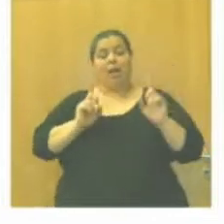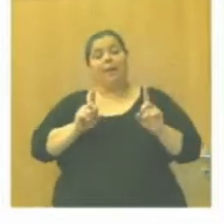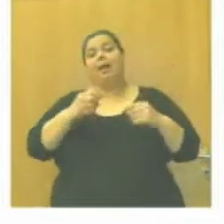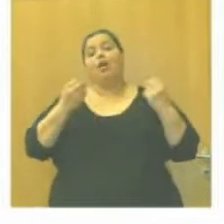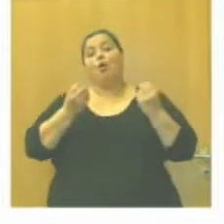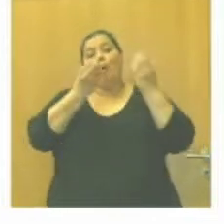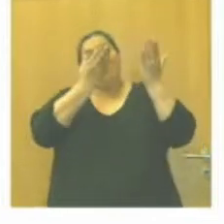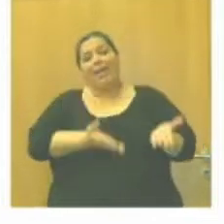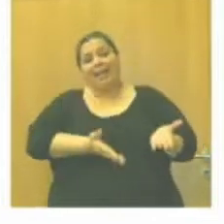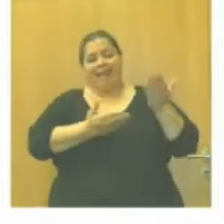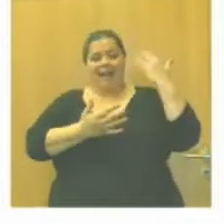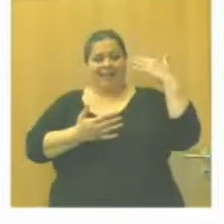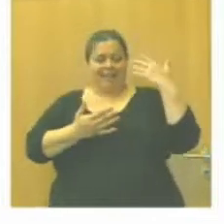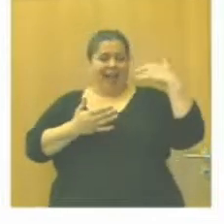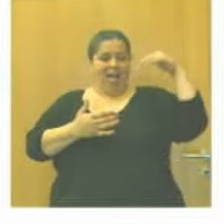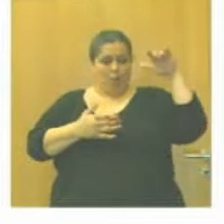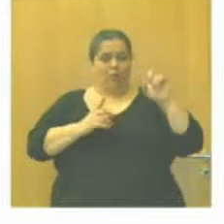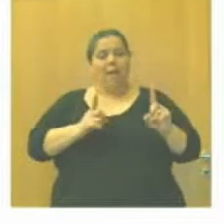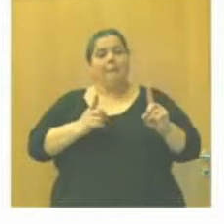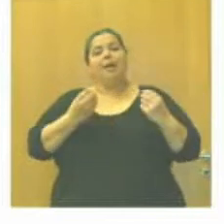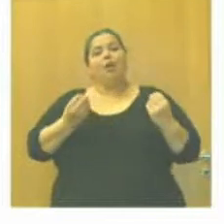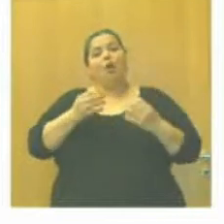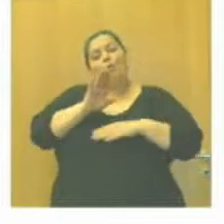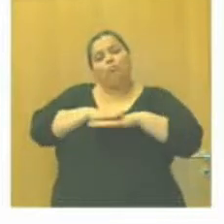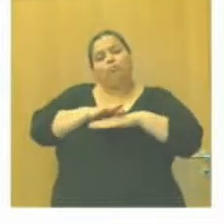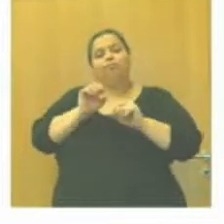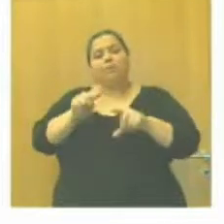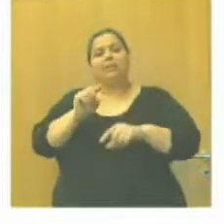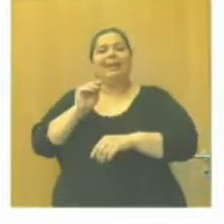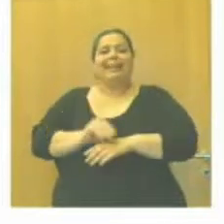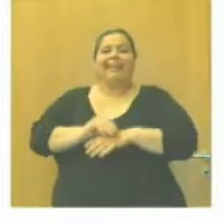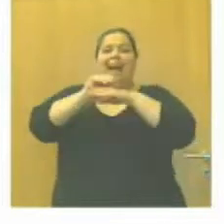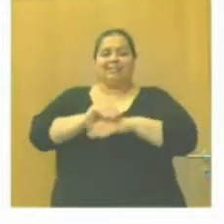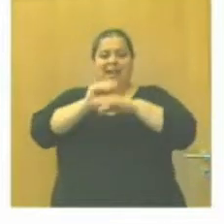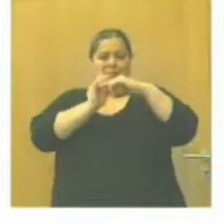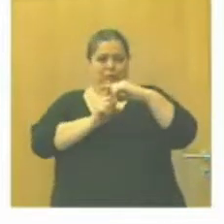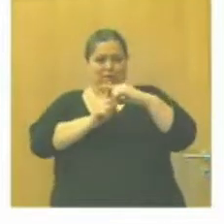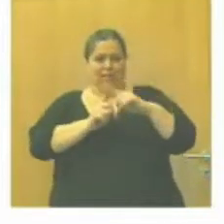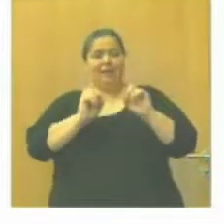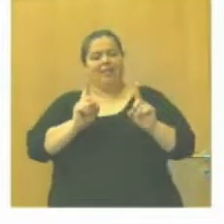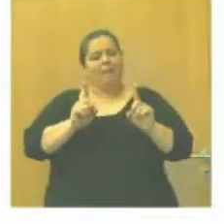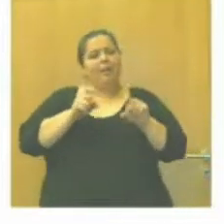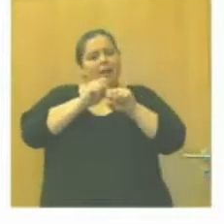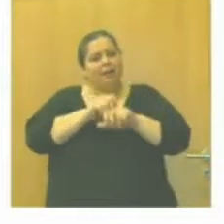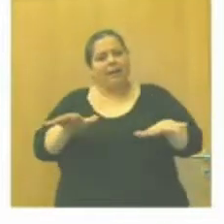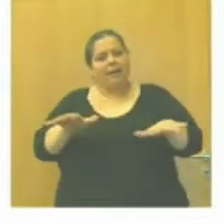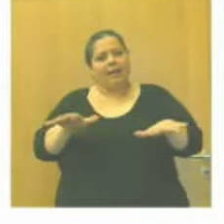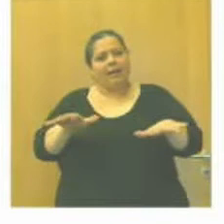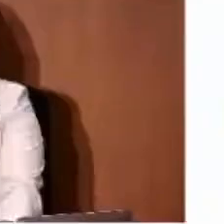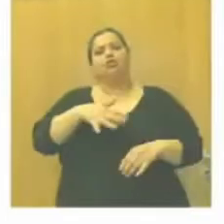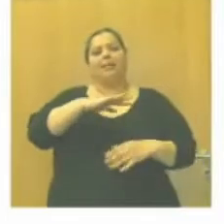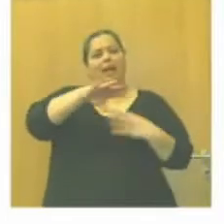cuidador, también las habilidades de crianza positivas, la cohesión familiar y la red social familiar.